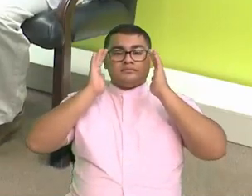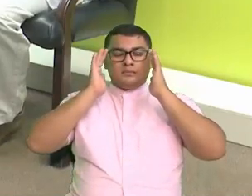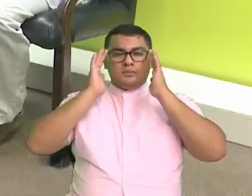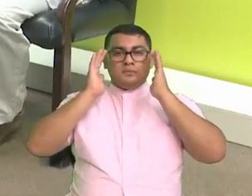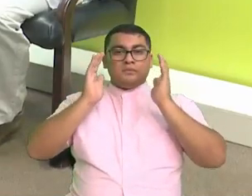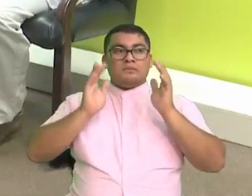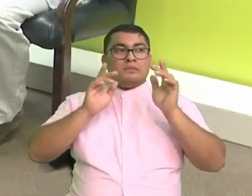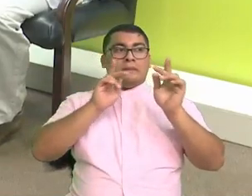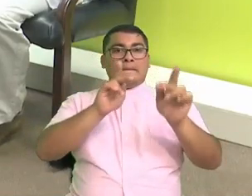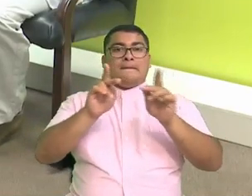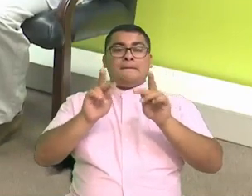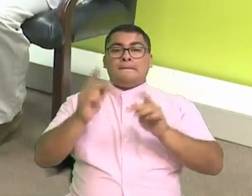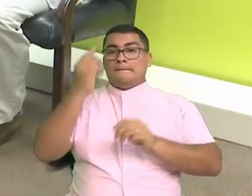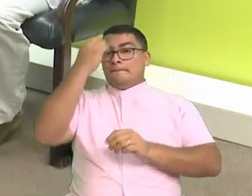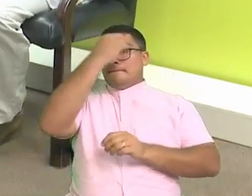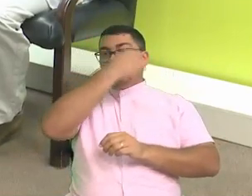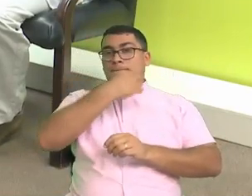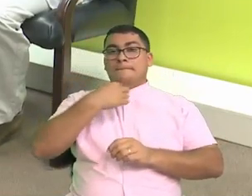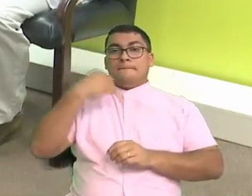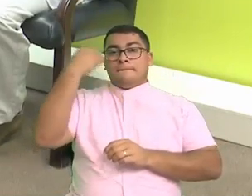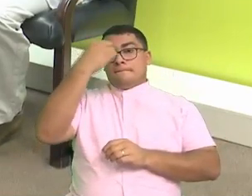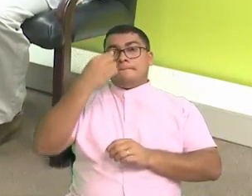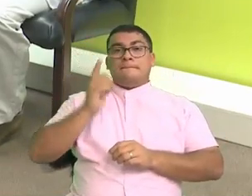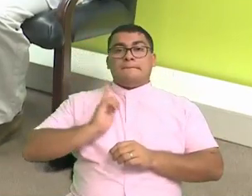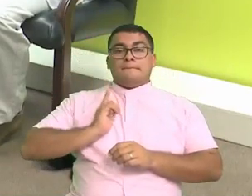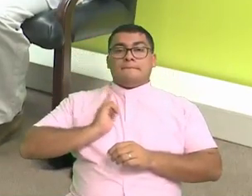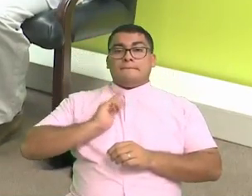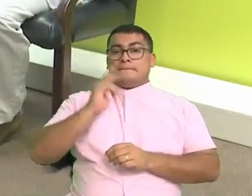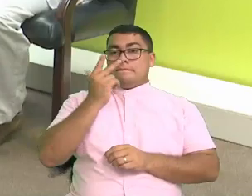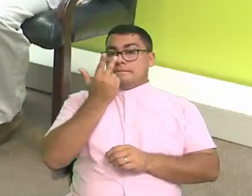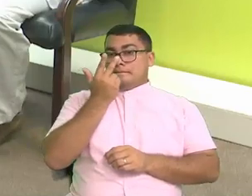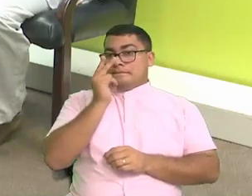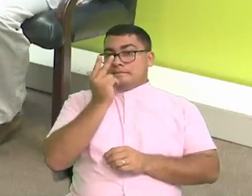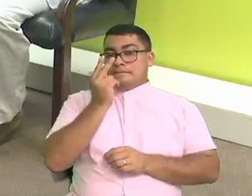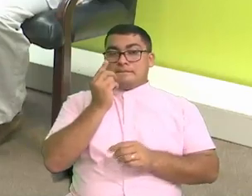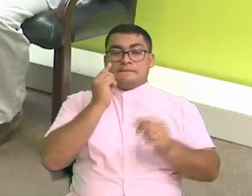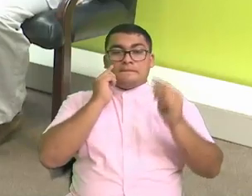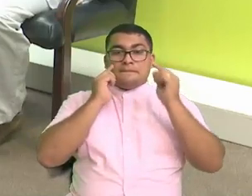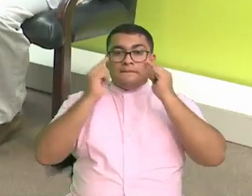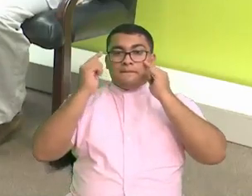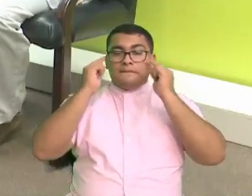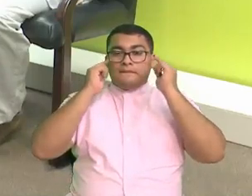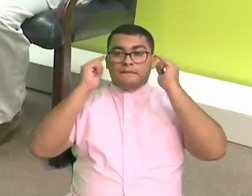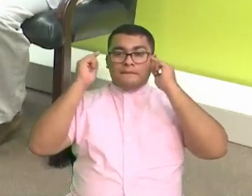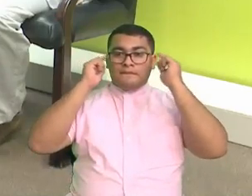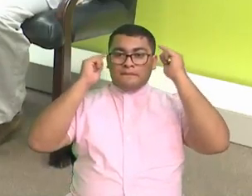tenemos nosotros en la cara, prácticamente son 8 cavidades las que hay.